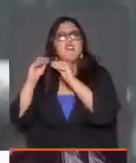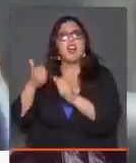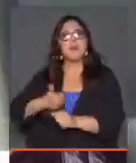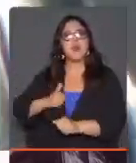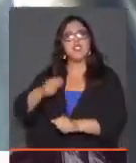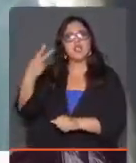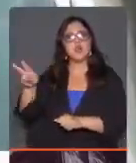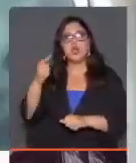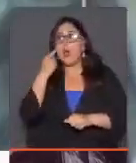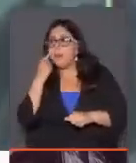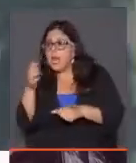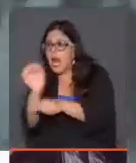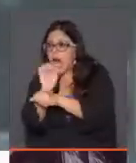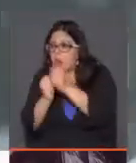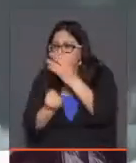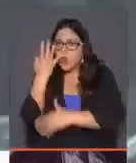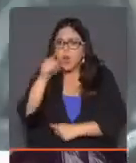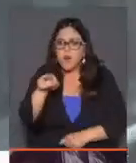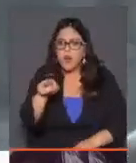nuevo.